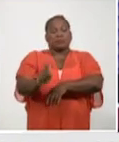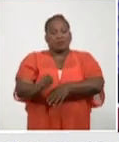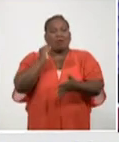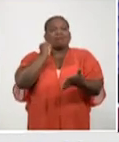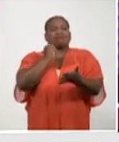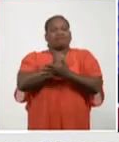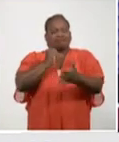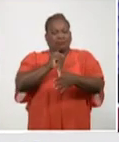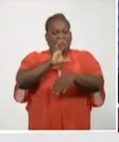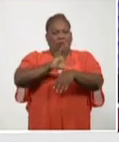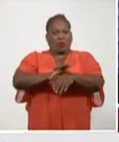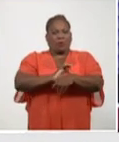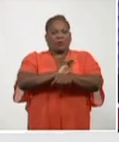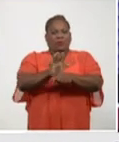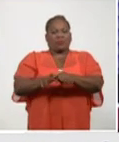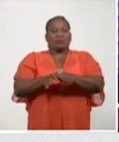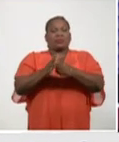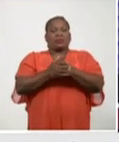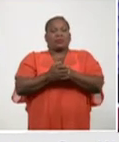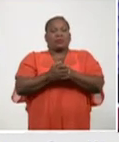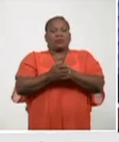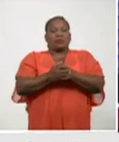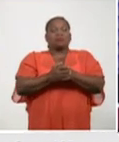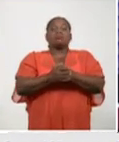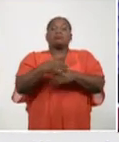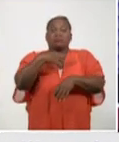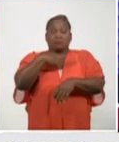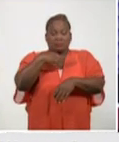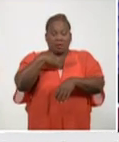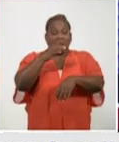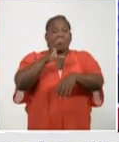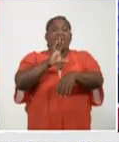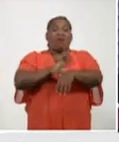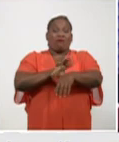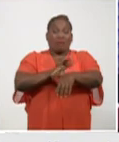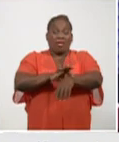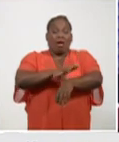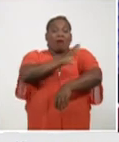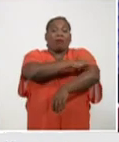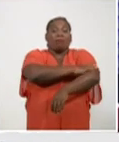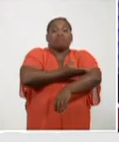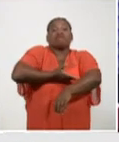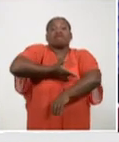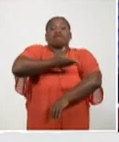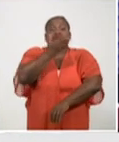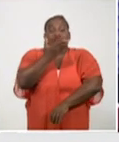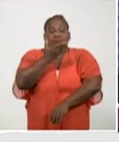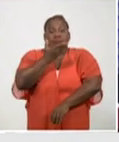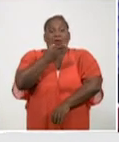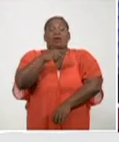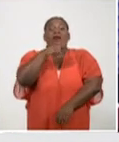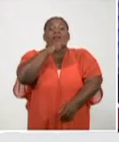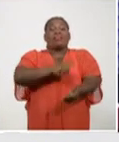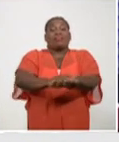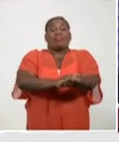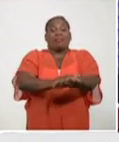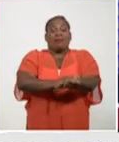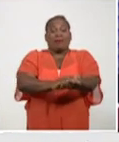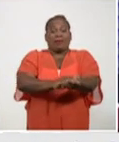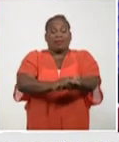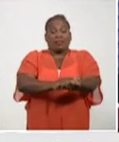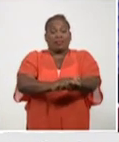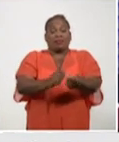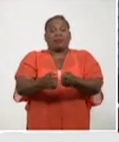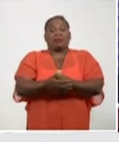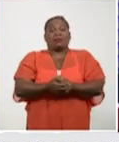con un antecedente de enfermedad, hipertensión arterial y la diabetes mellitus, que comenzó